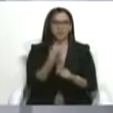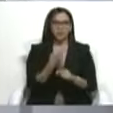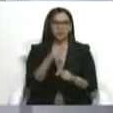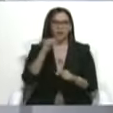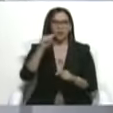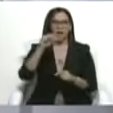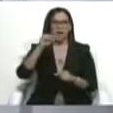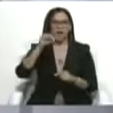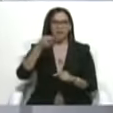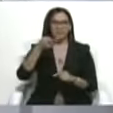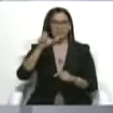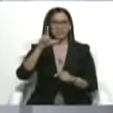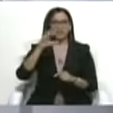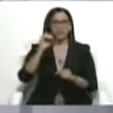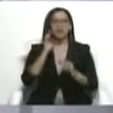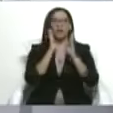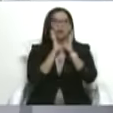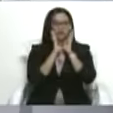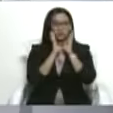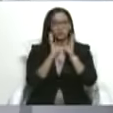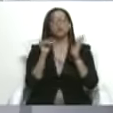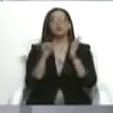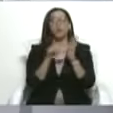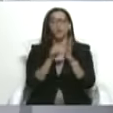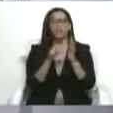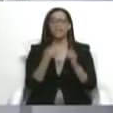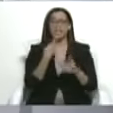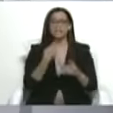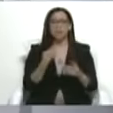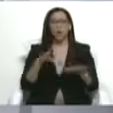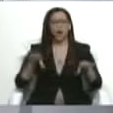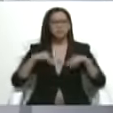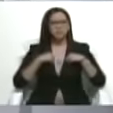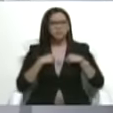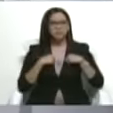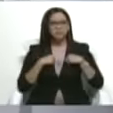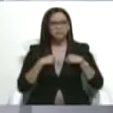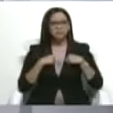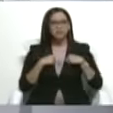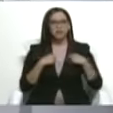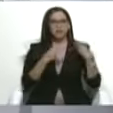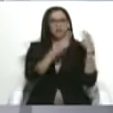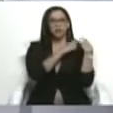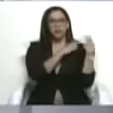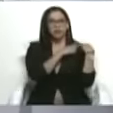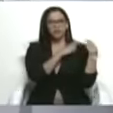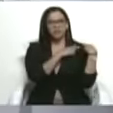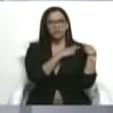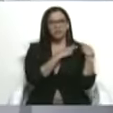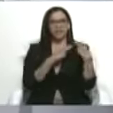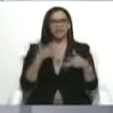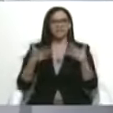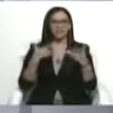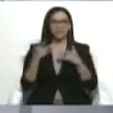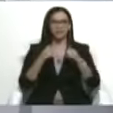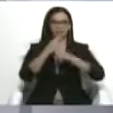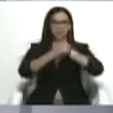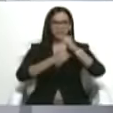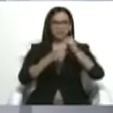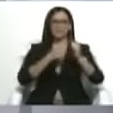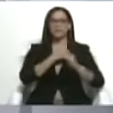Heredia en una confesión donde él se declaró, admitió pues su responsabilidad en esa acción de brazalete blanco